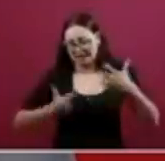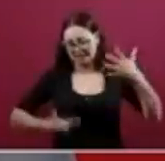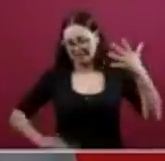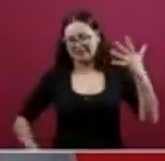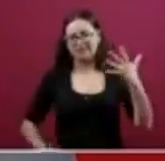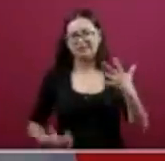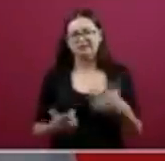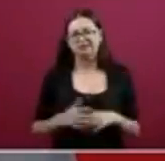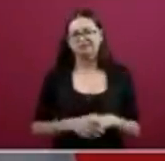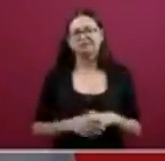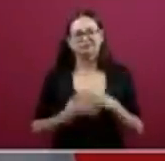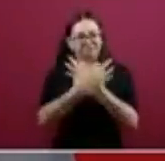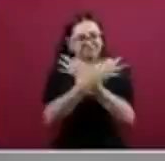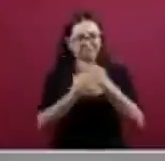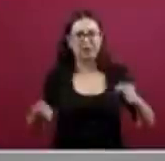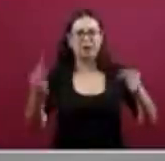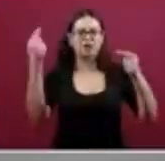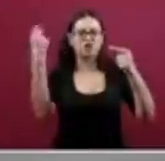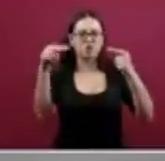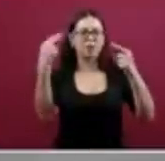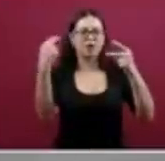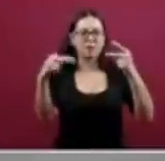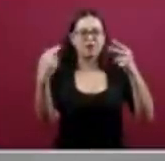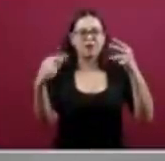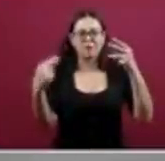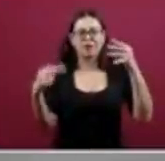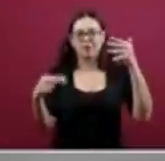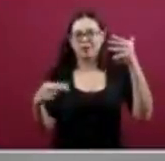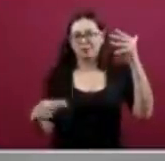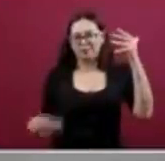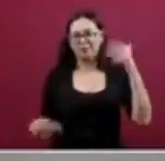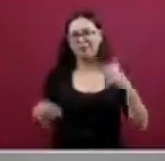desde Palacio Nacional, y